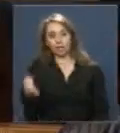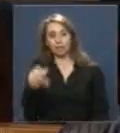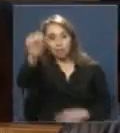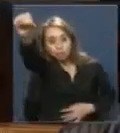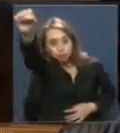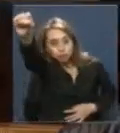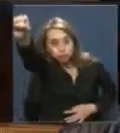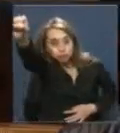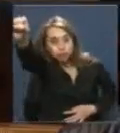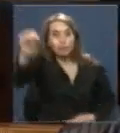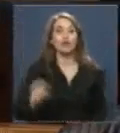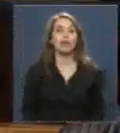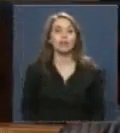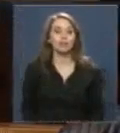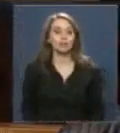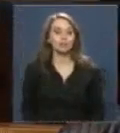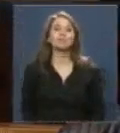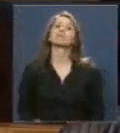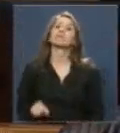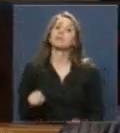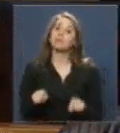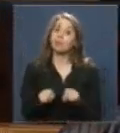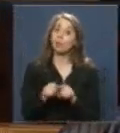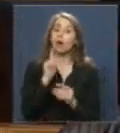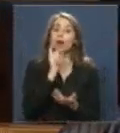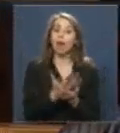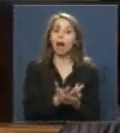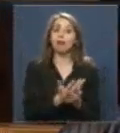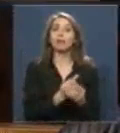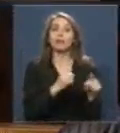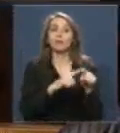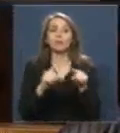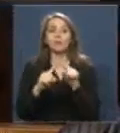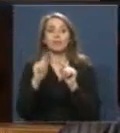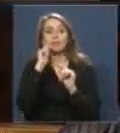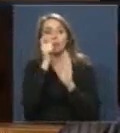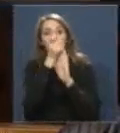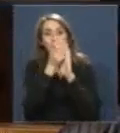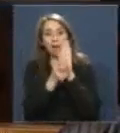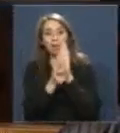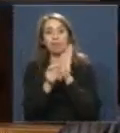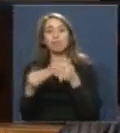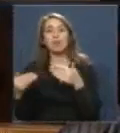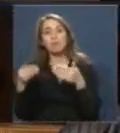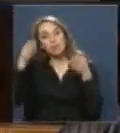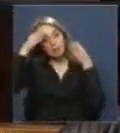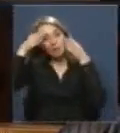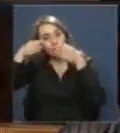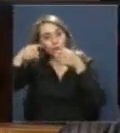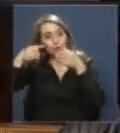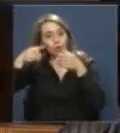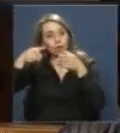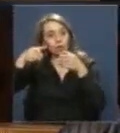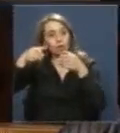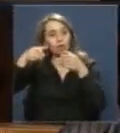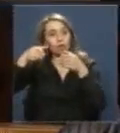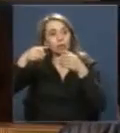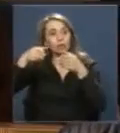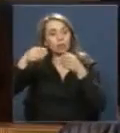vuele. Sin perjuicio que existen diversas definiciones dependientes del enfoque,